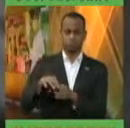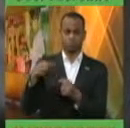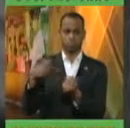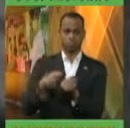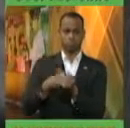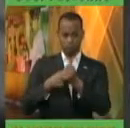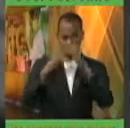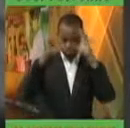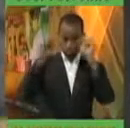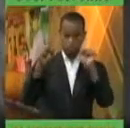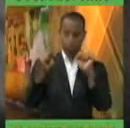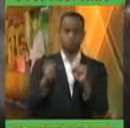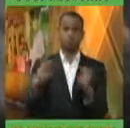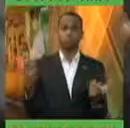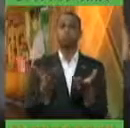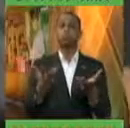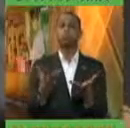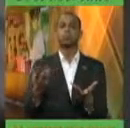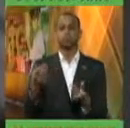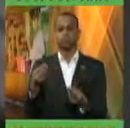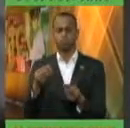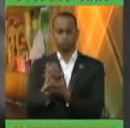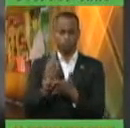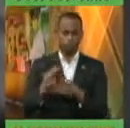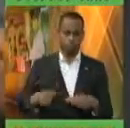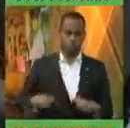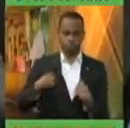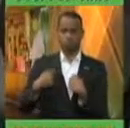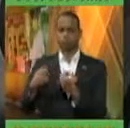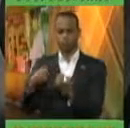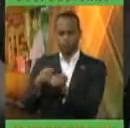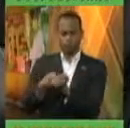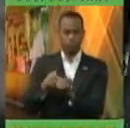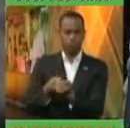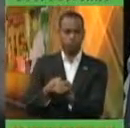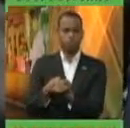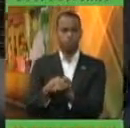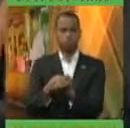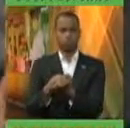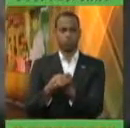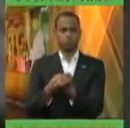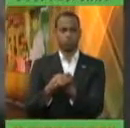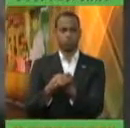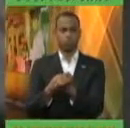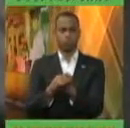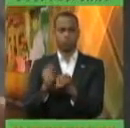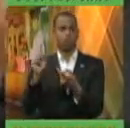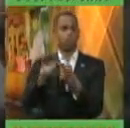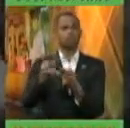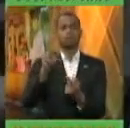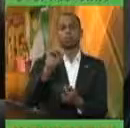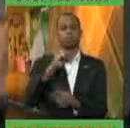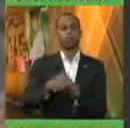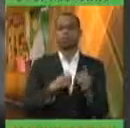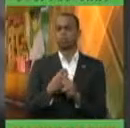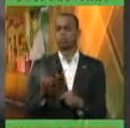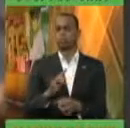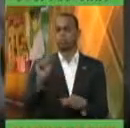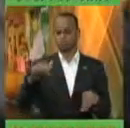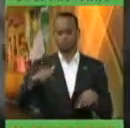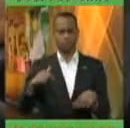del presidente de que la inversión en derechos humanos dedique a 30 años la gente de un pueblo